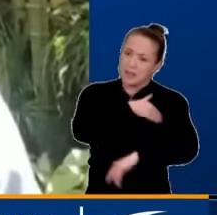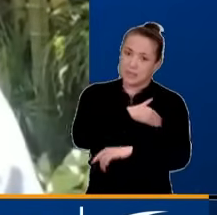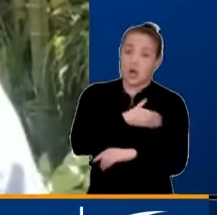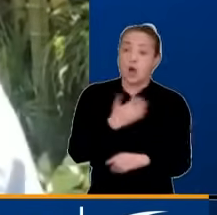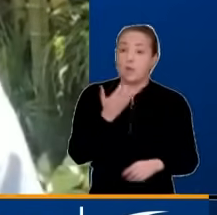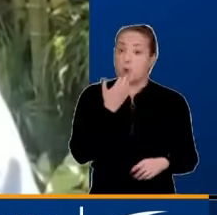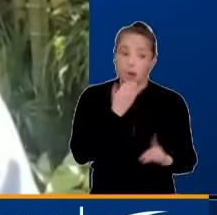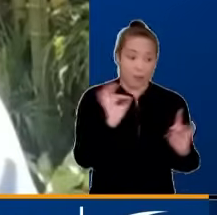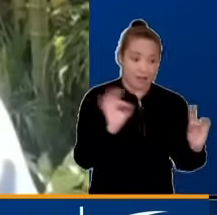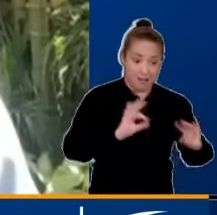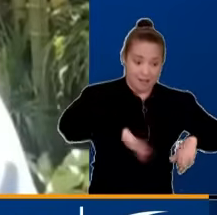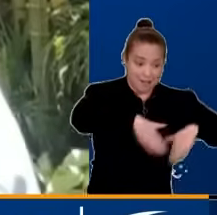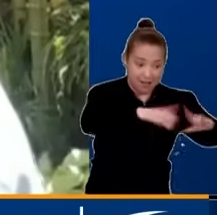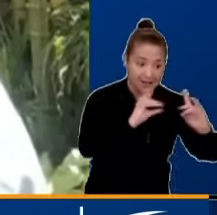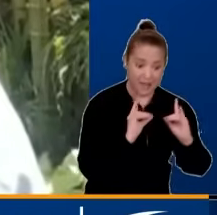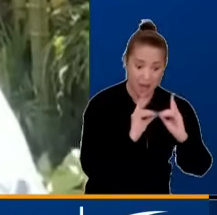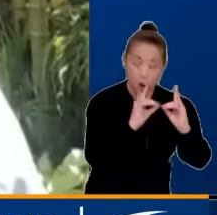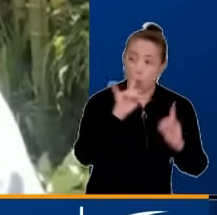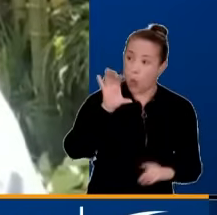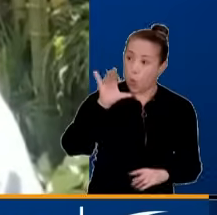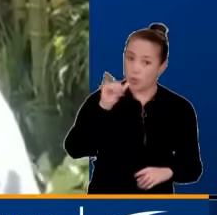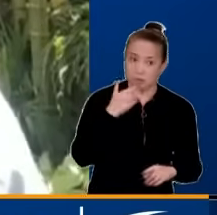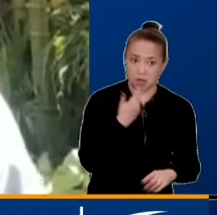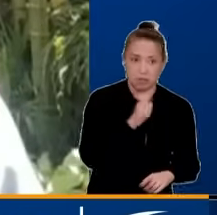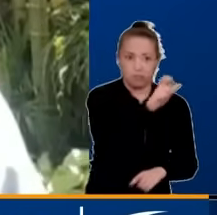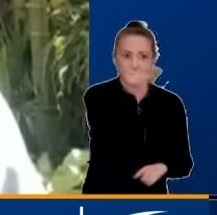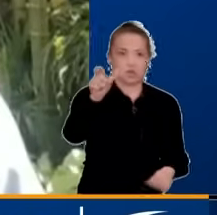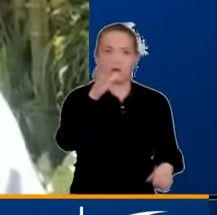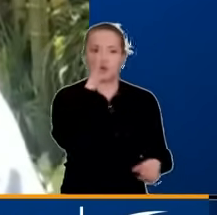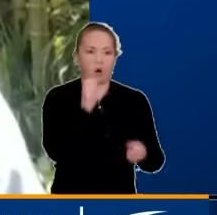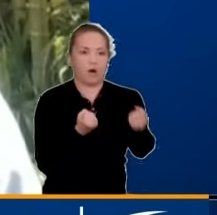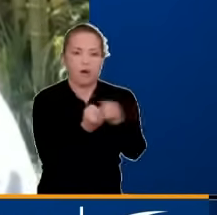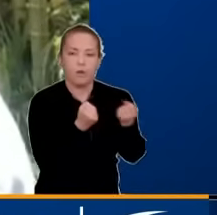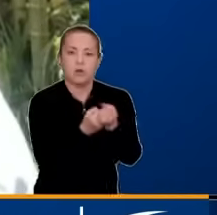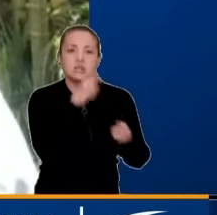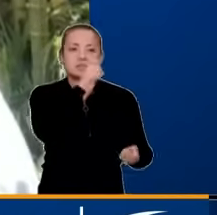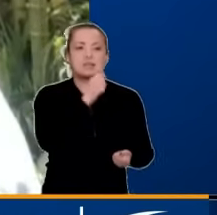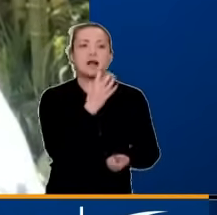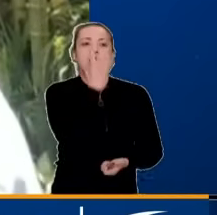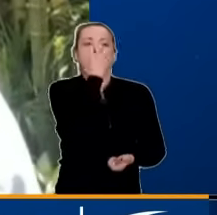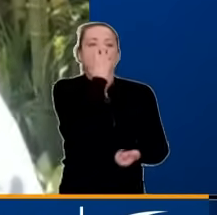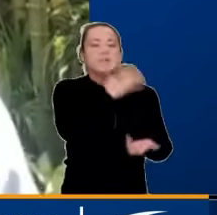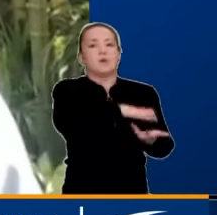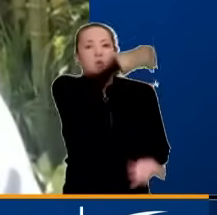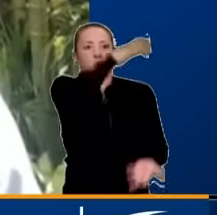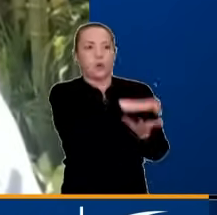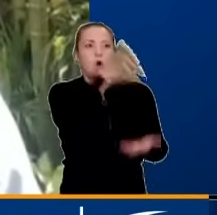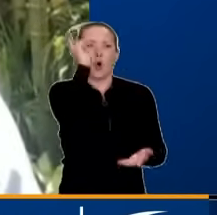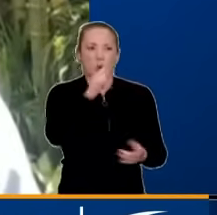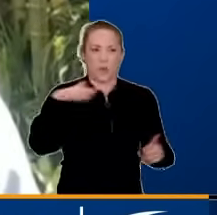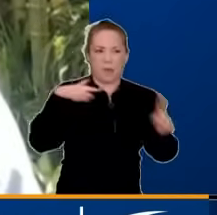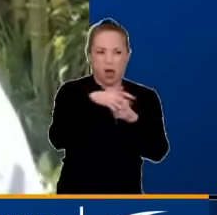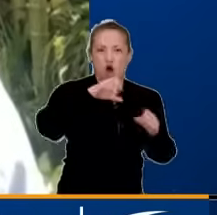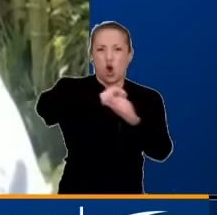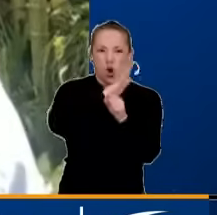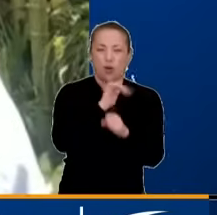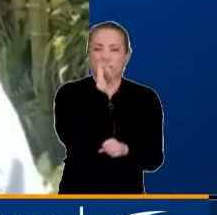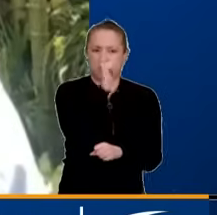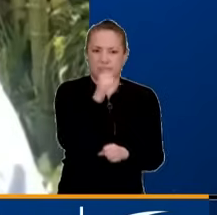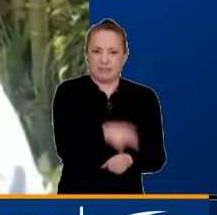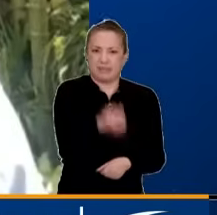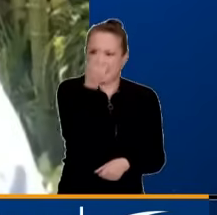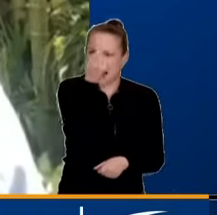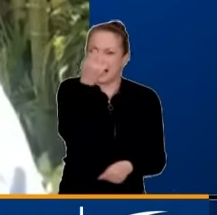camas, las personas no tendrían soporte ventilatorio y en esa falla, en esa enfermedad tan grave que es la COVID-19,